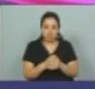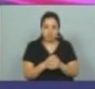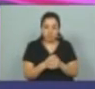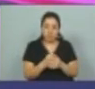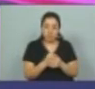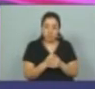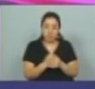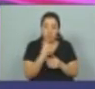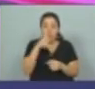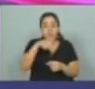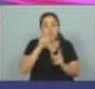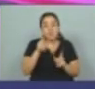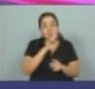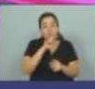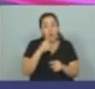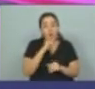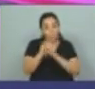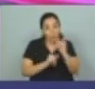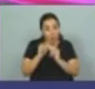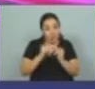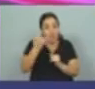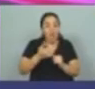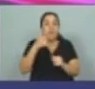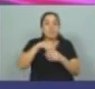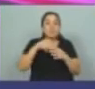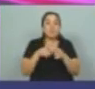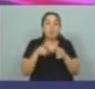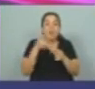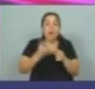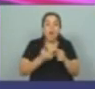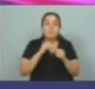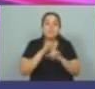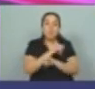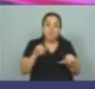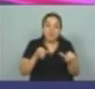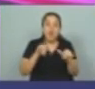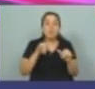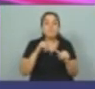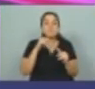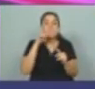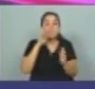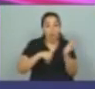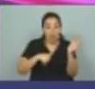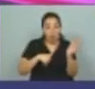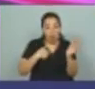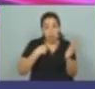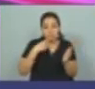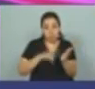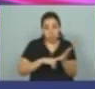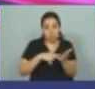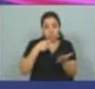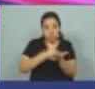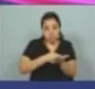tradicional, blanca, o sea, la que hay que cobrar de verdad, con tarifa, y dice que hay una negra. Bueno, quiero saber dónde está esa plata negra, porque a mí nunca me llegó.